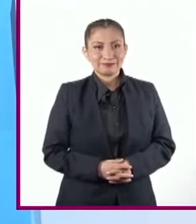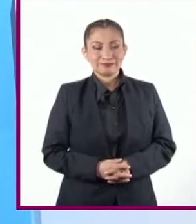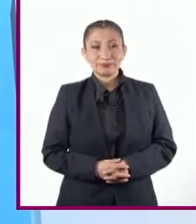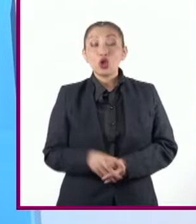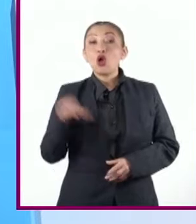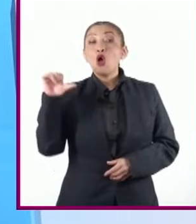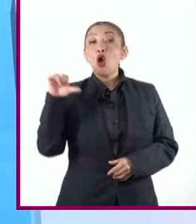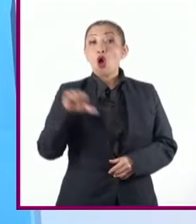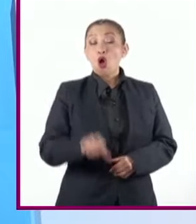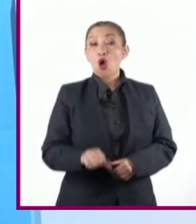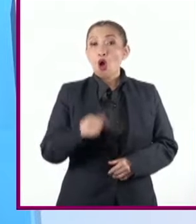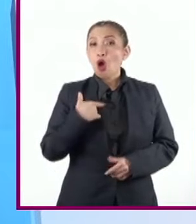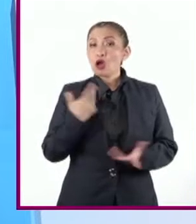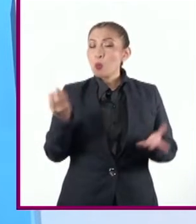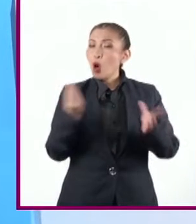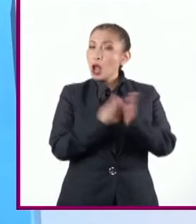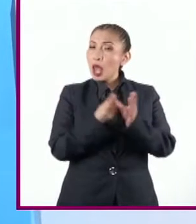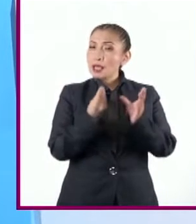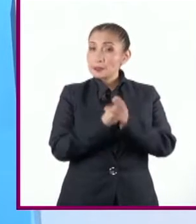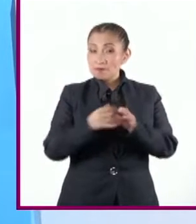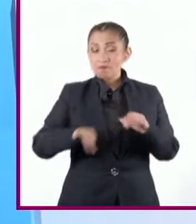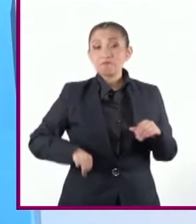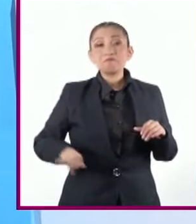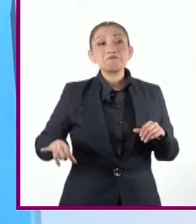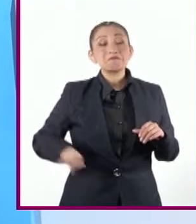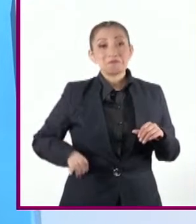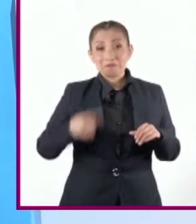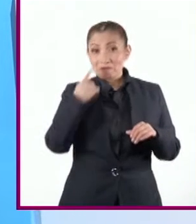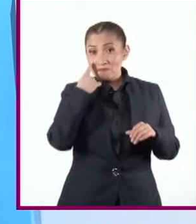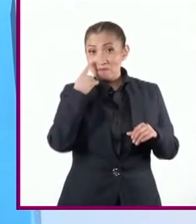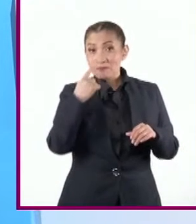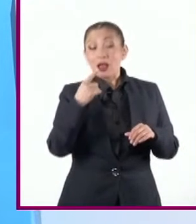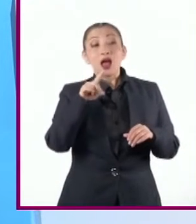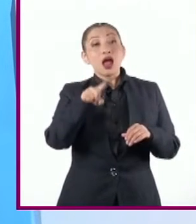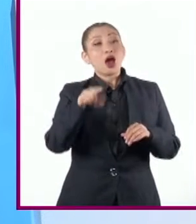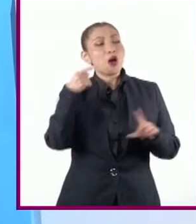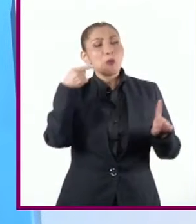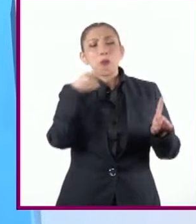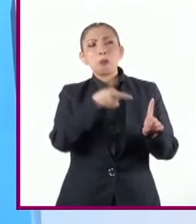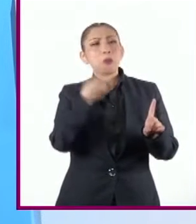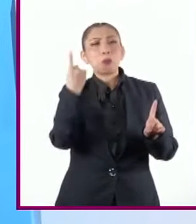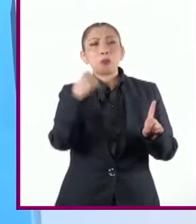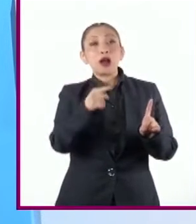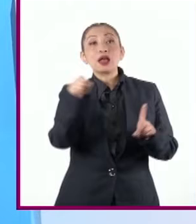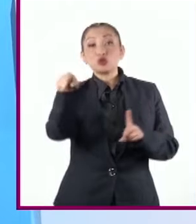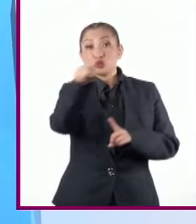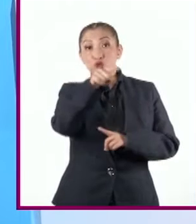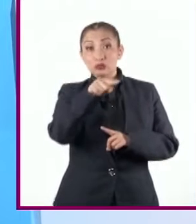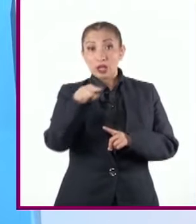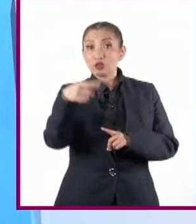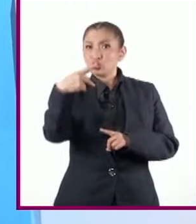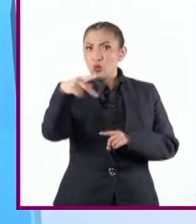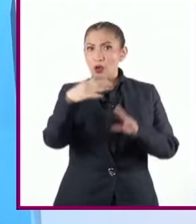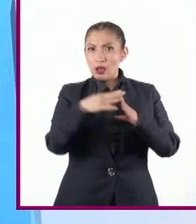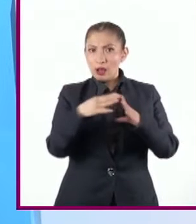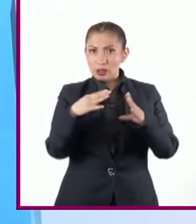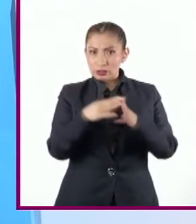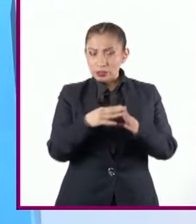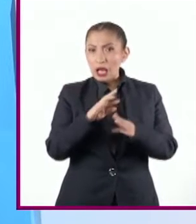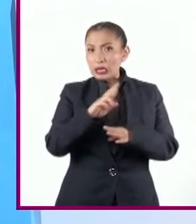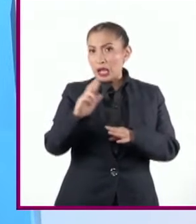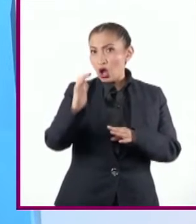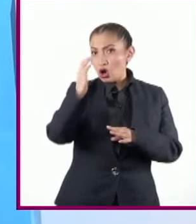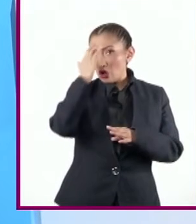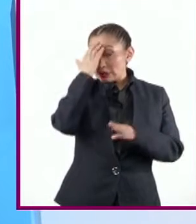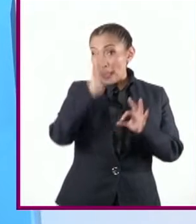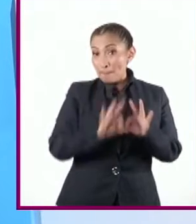El día de hoy tenemos una clase muy interesante, donde el propósito que buscamos es que ustedes desde su casa